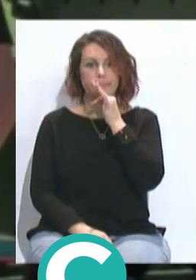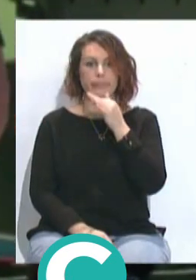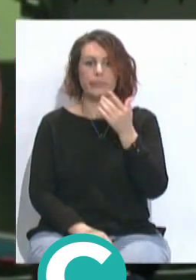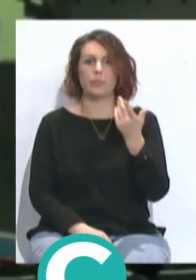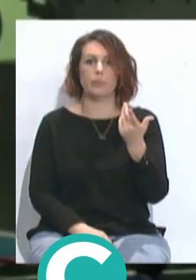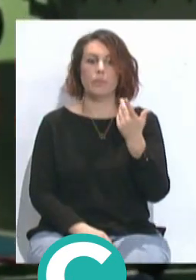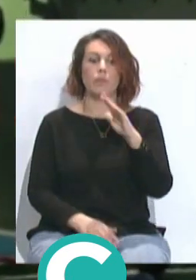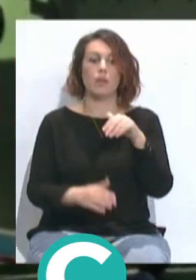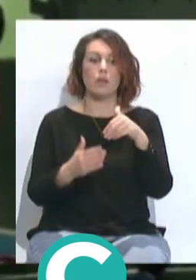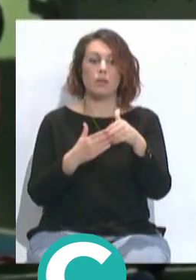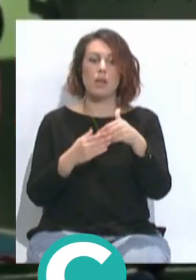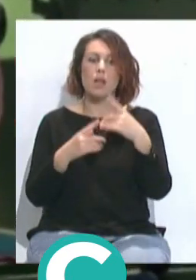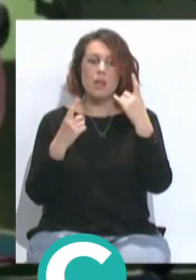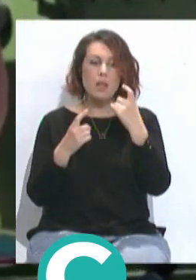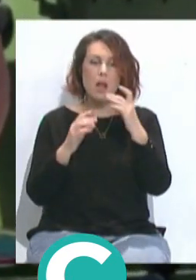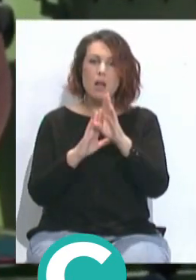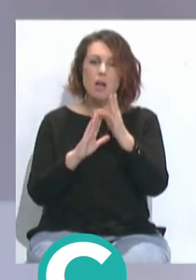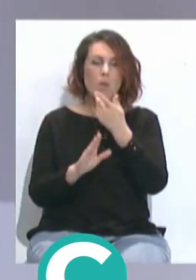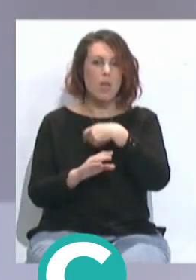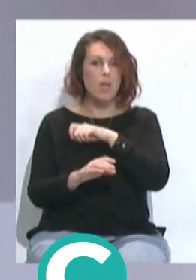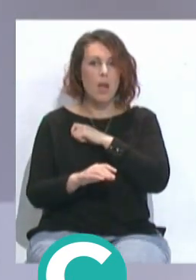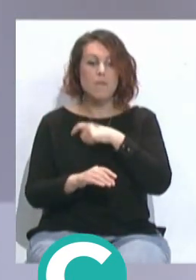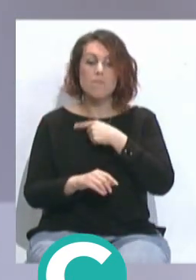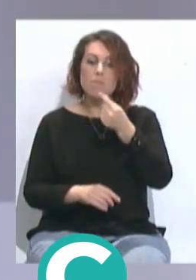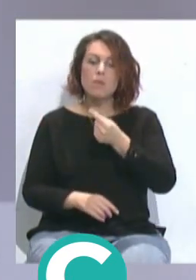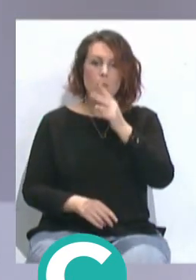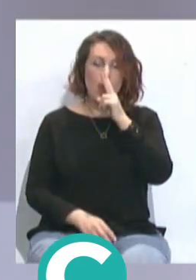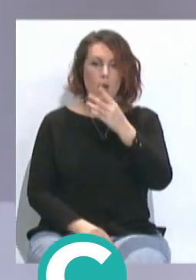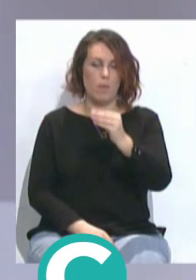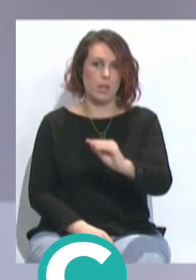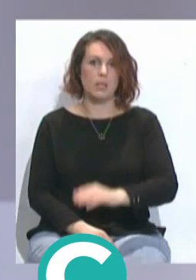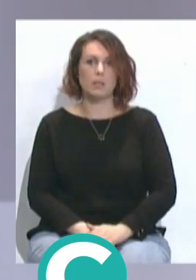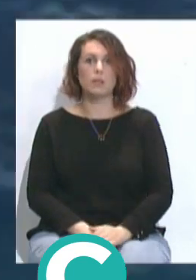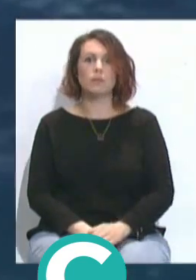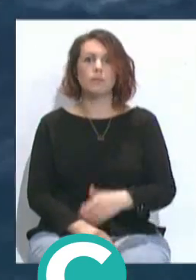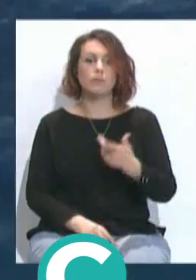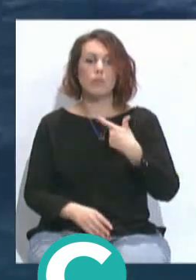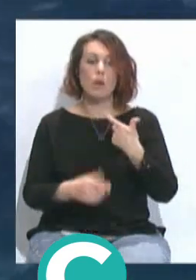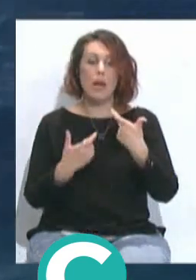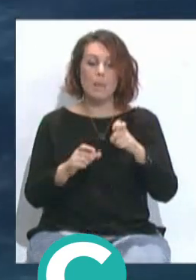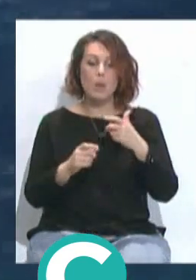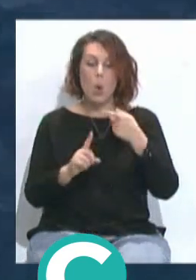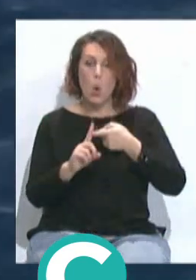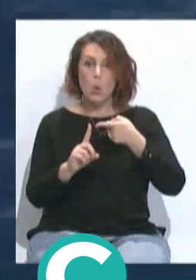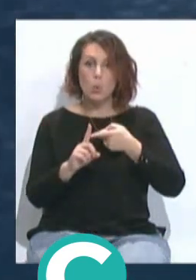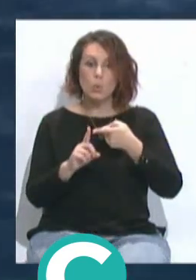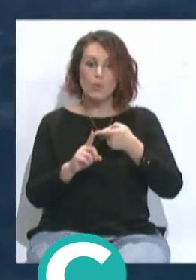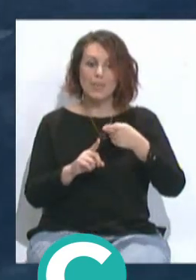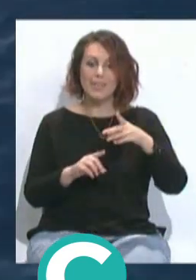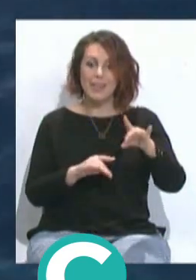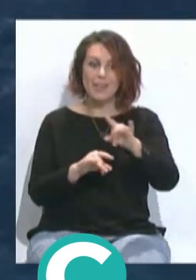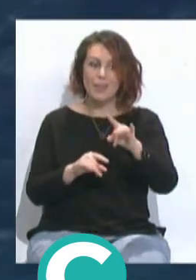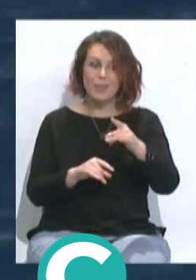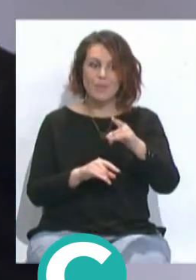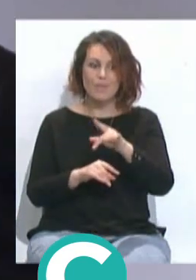llevan a mantener el esfuerzo policial al menos dos años más y ampliar su ámbito de aplicación a un territorio